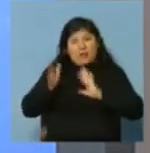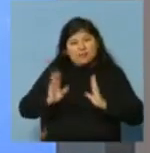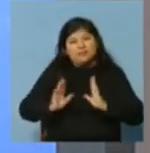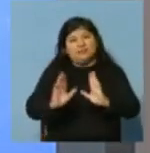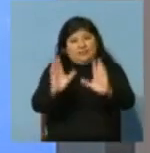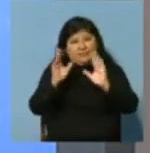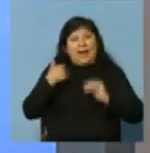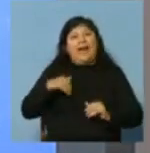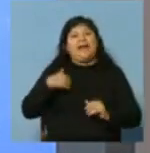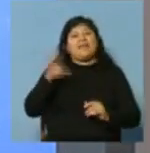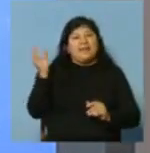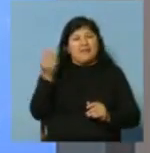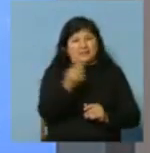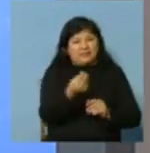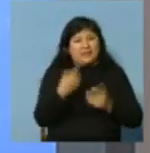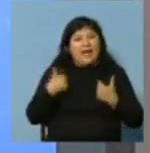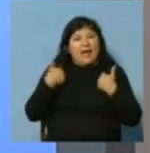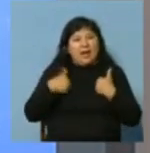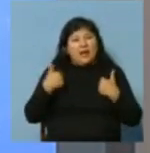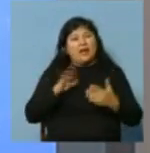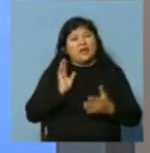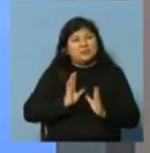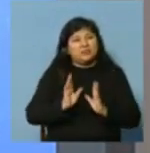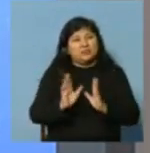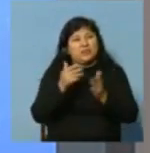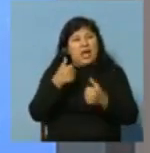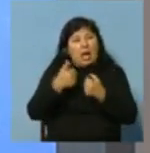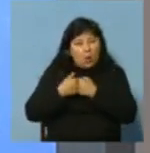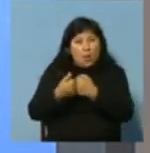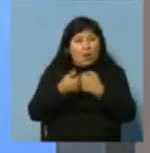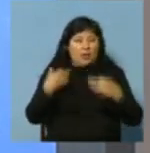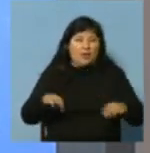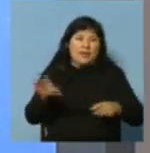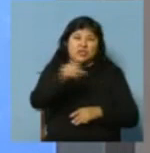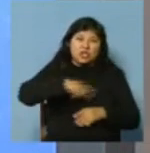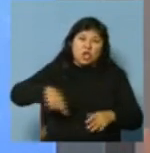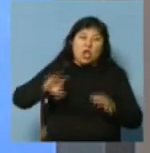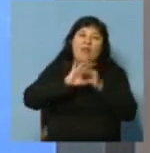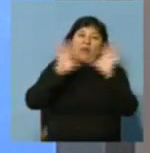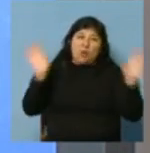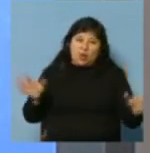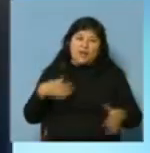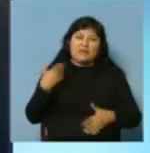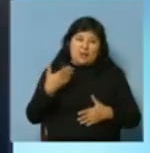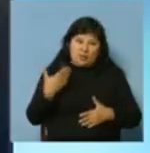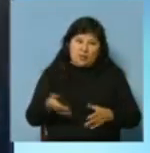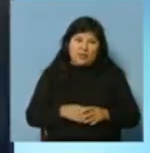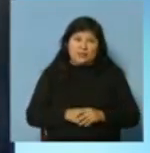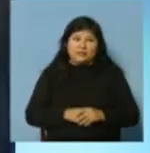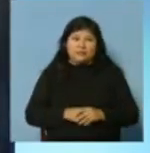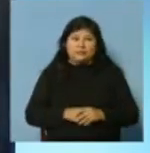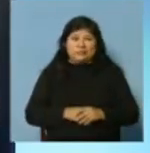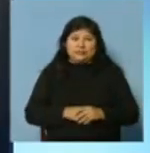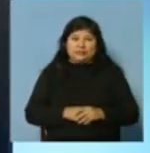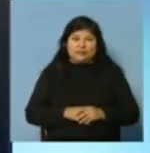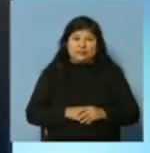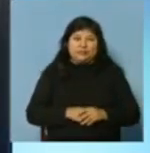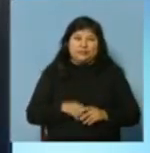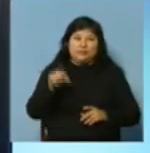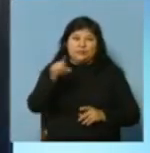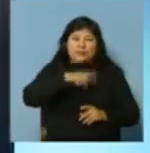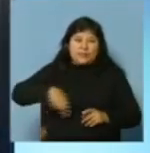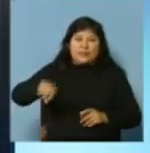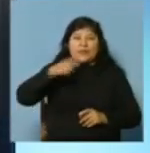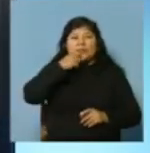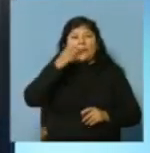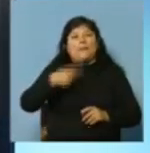argentina en general para una adecuada vida en democracia hubo muchísimas movilizaciones a nivel nacional cómo